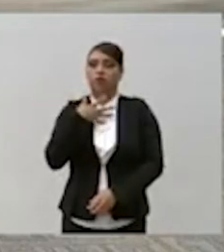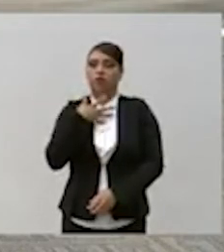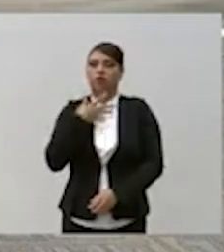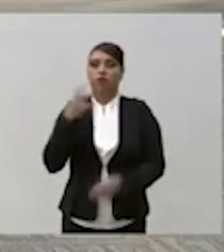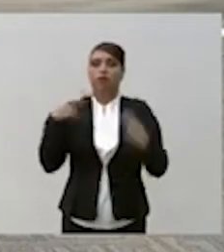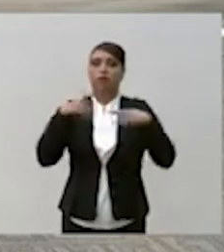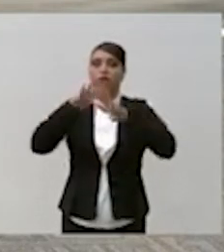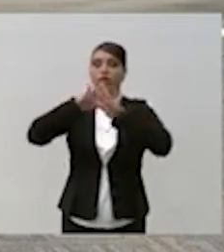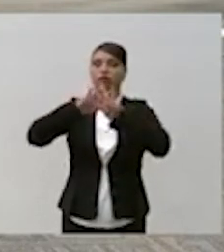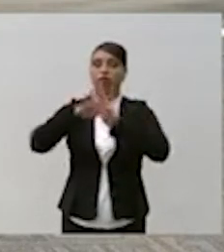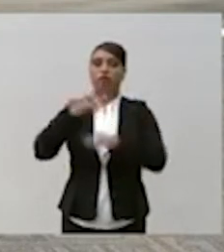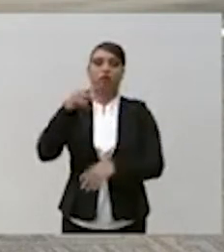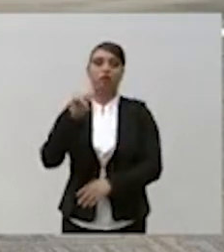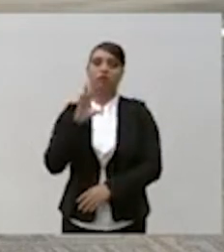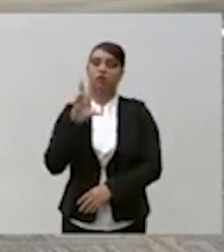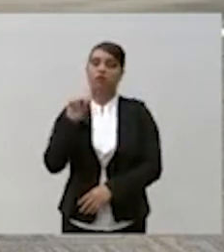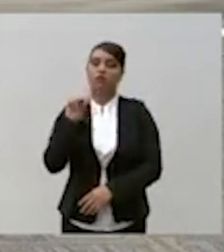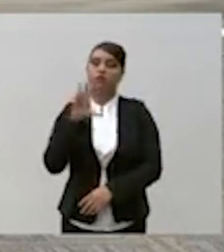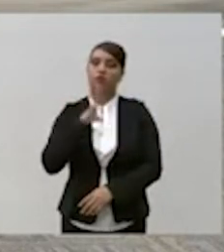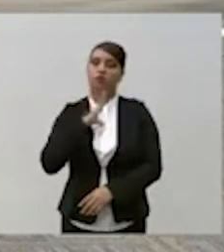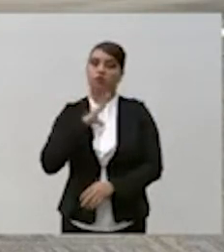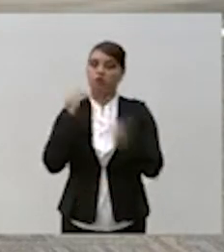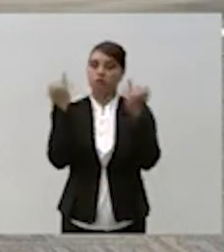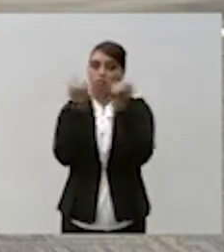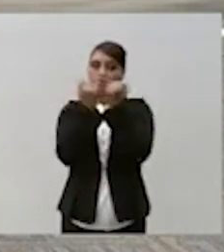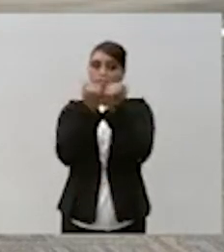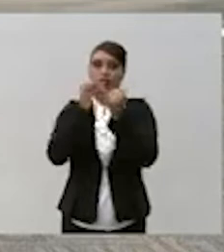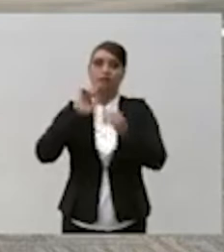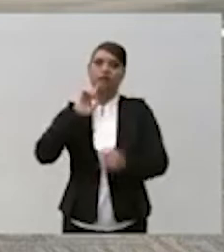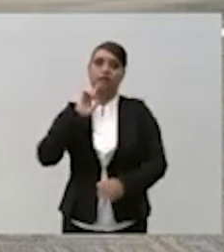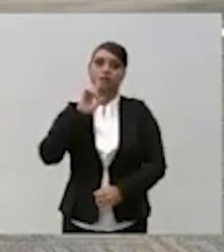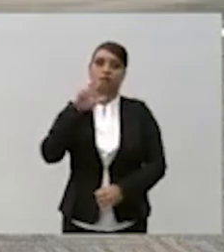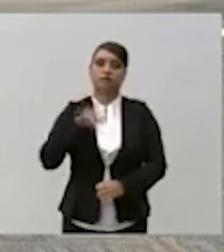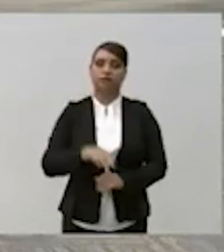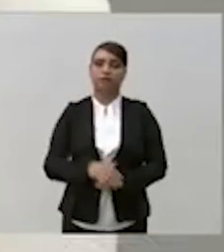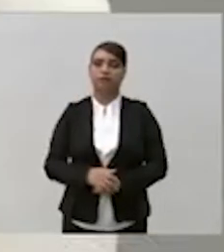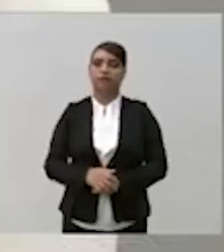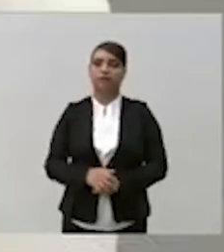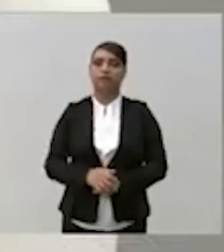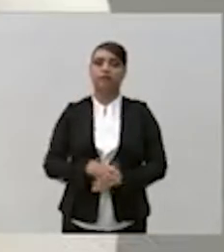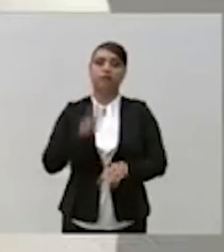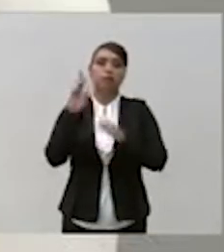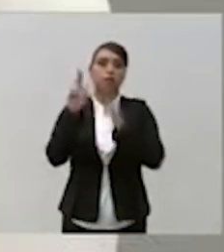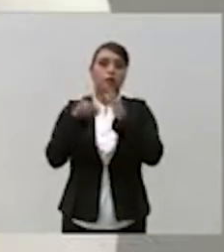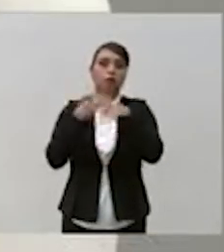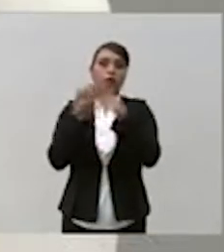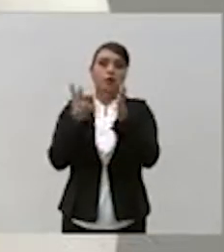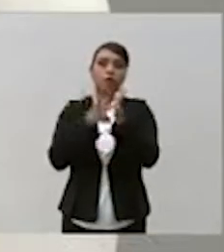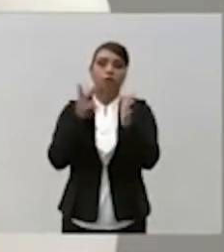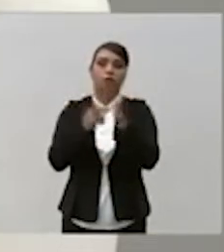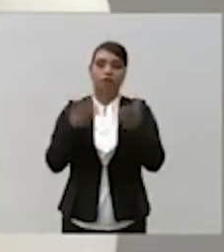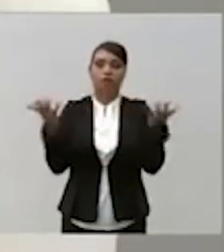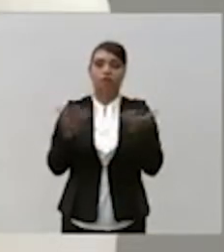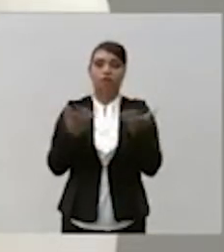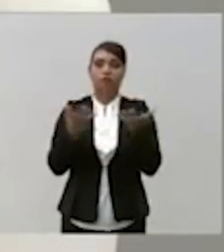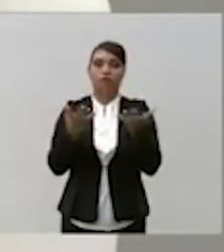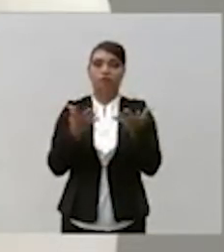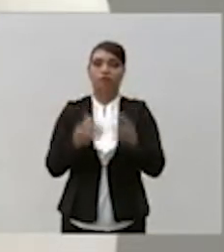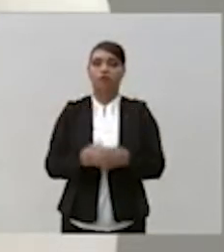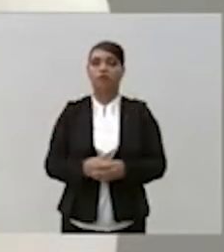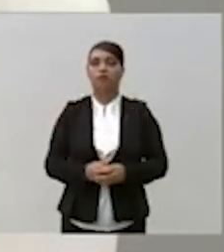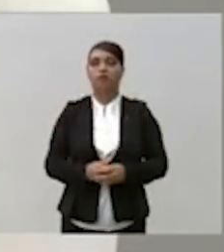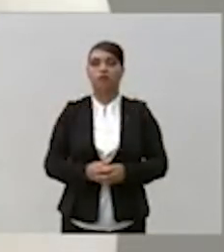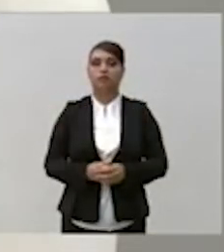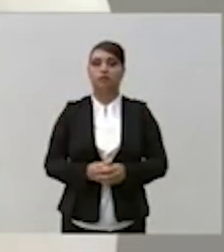no existe la misma respuesta mediática toda vez que lo que se hace es un linchamiento